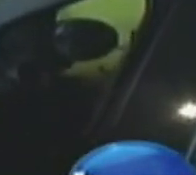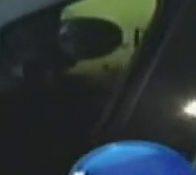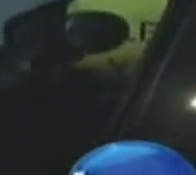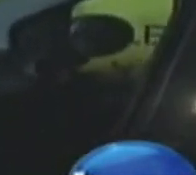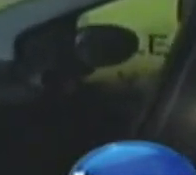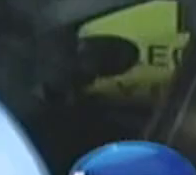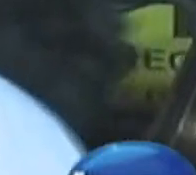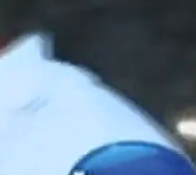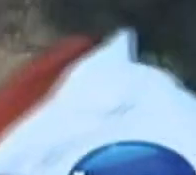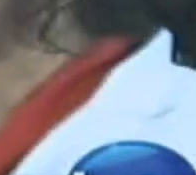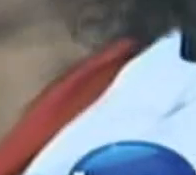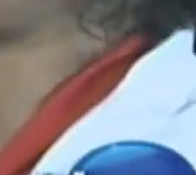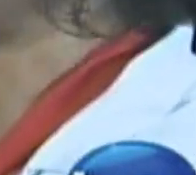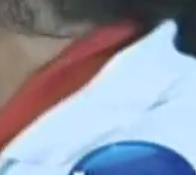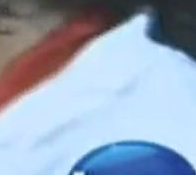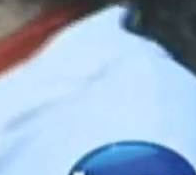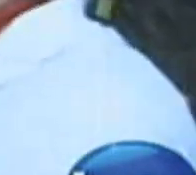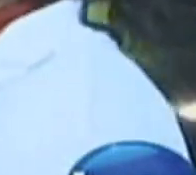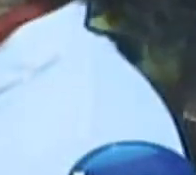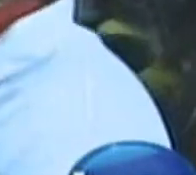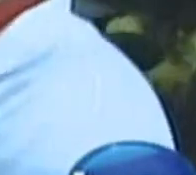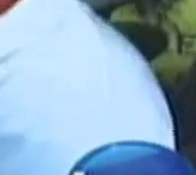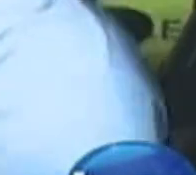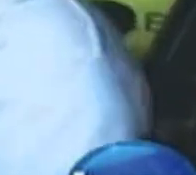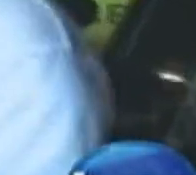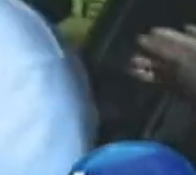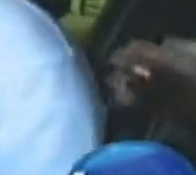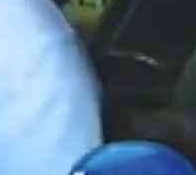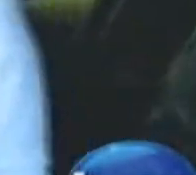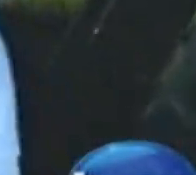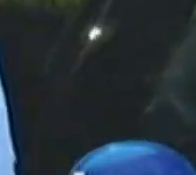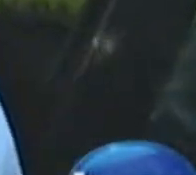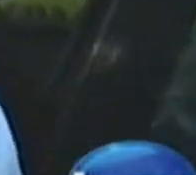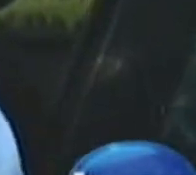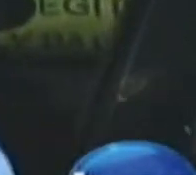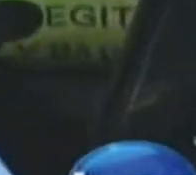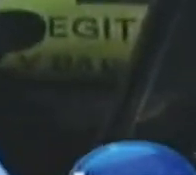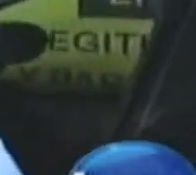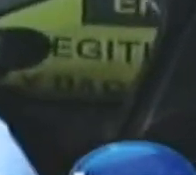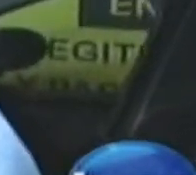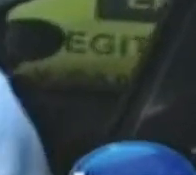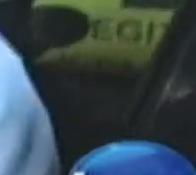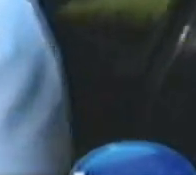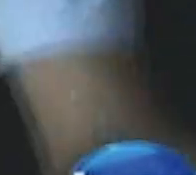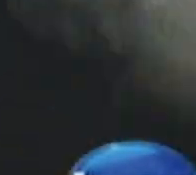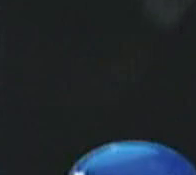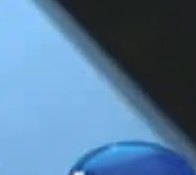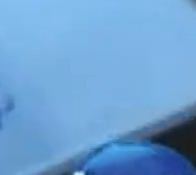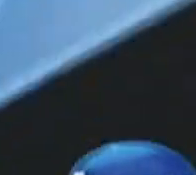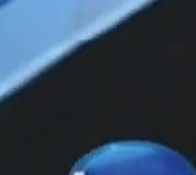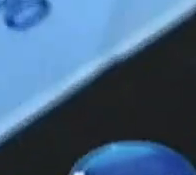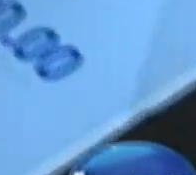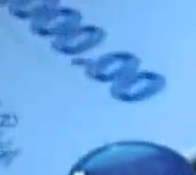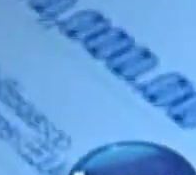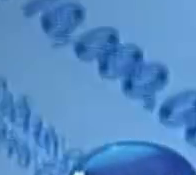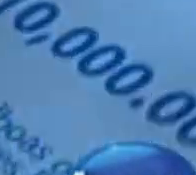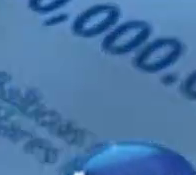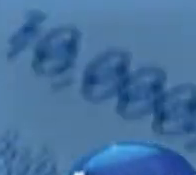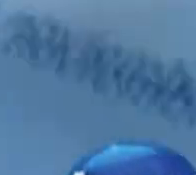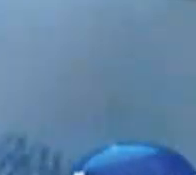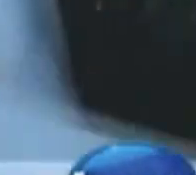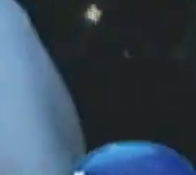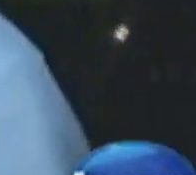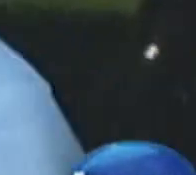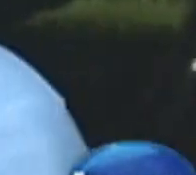empecé mi negocio. Y gracias a Dios, cada día me va de mejor en mejor a